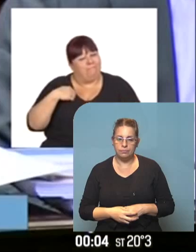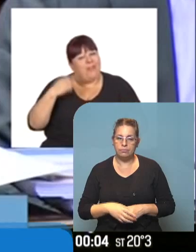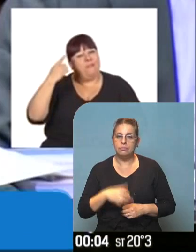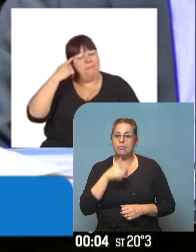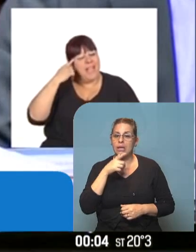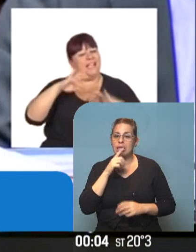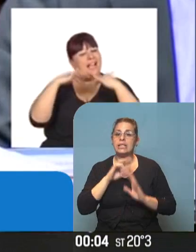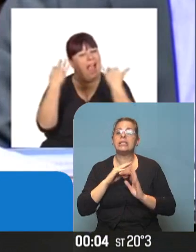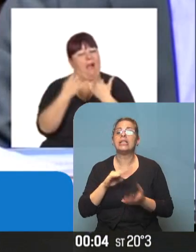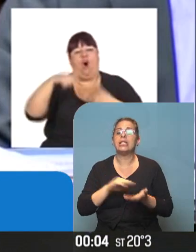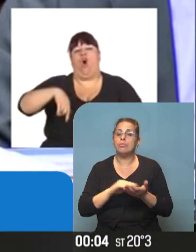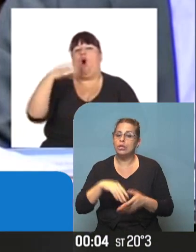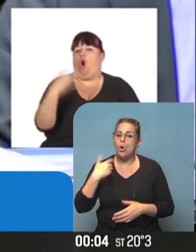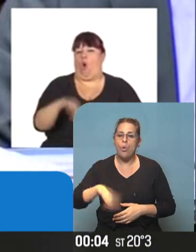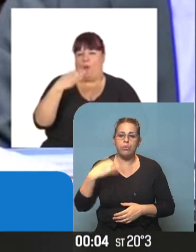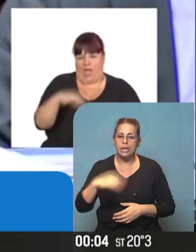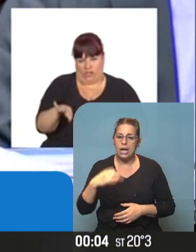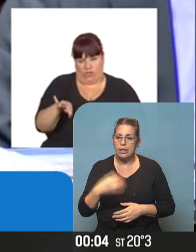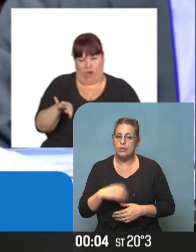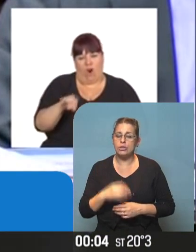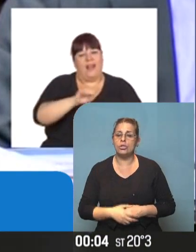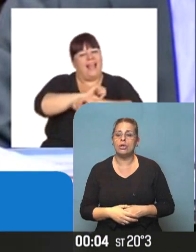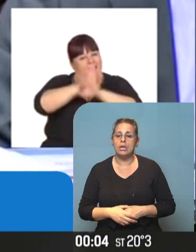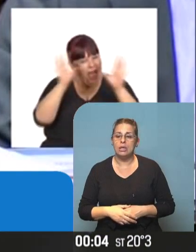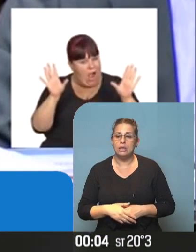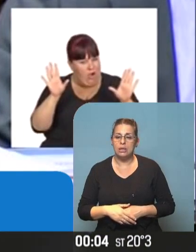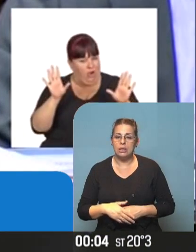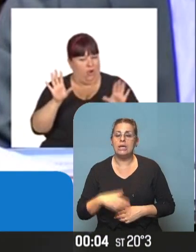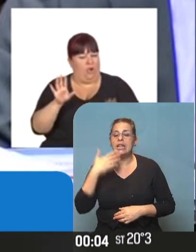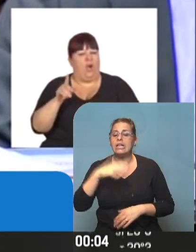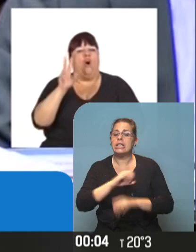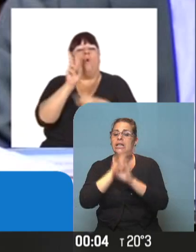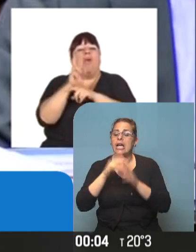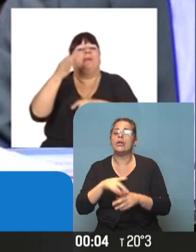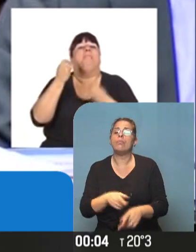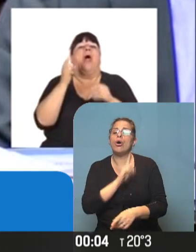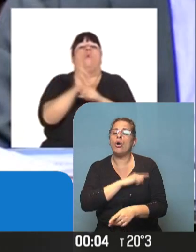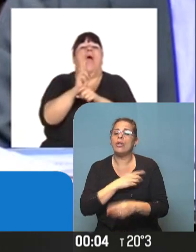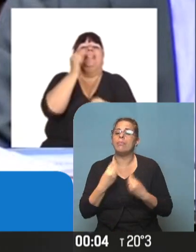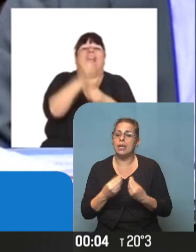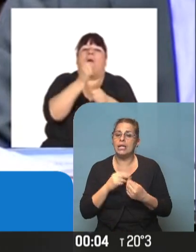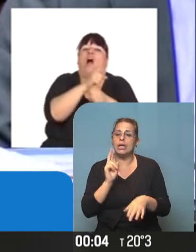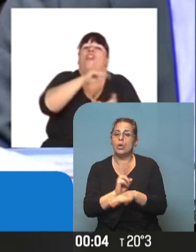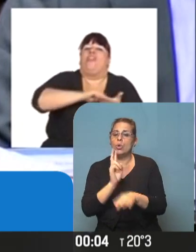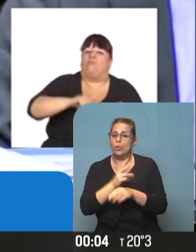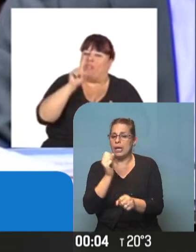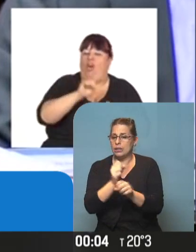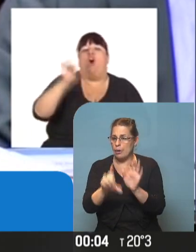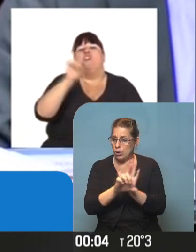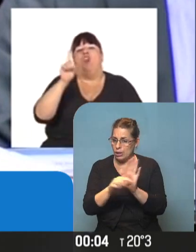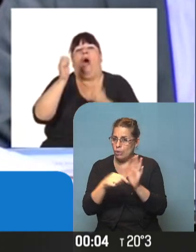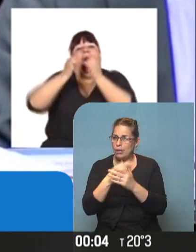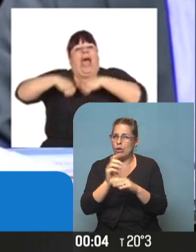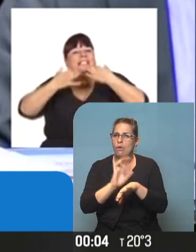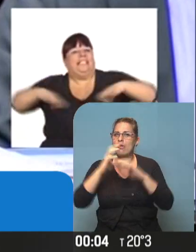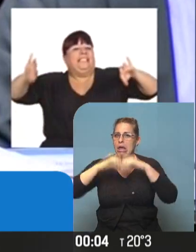que la Cámara tiene hoy la obligación de dejar bien en claro que los fueros son para proteger la tarea legislativa, pero no un